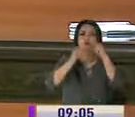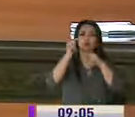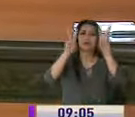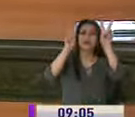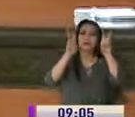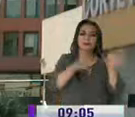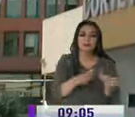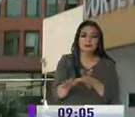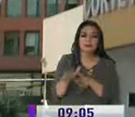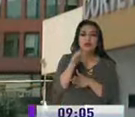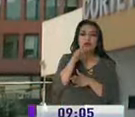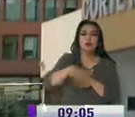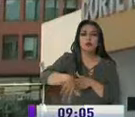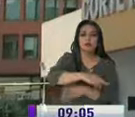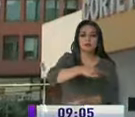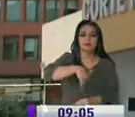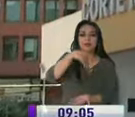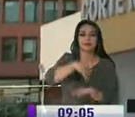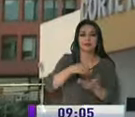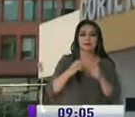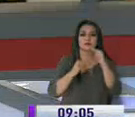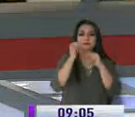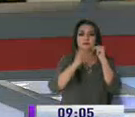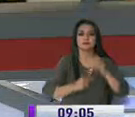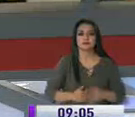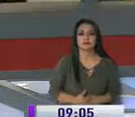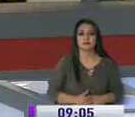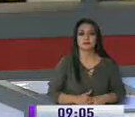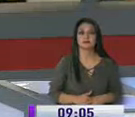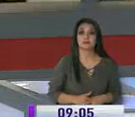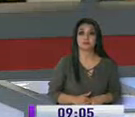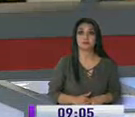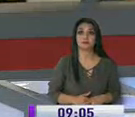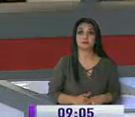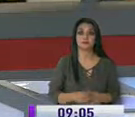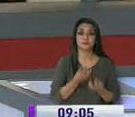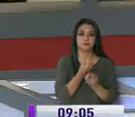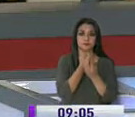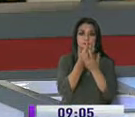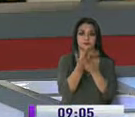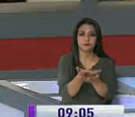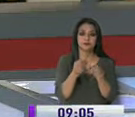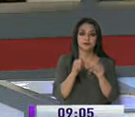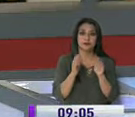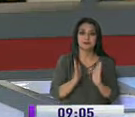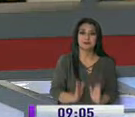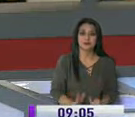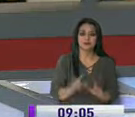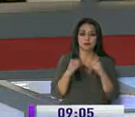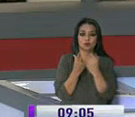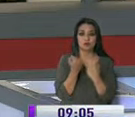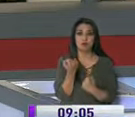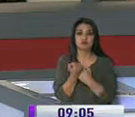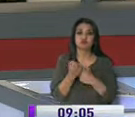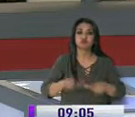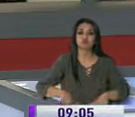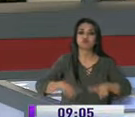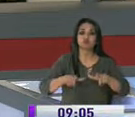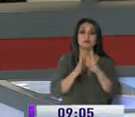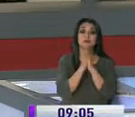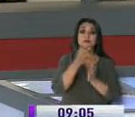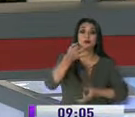Manabí, informó Héctor Romero. Es tiempo de contarles que legisladores morenistas se suman al pedido de juicio